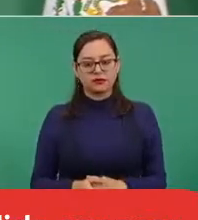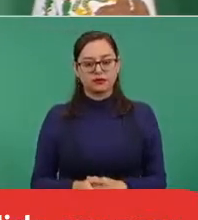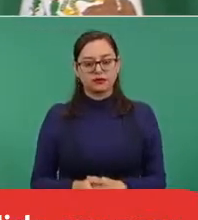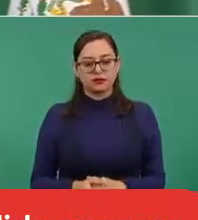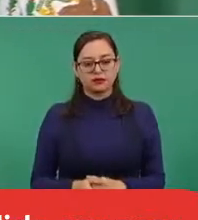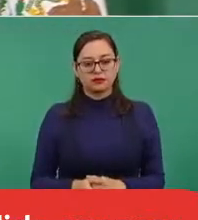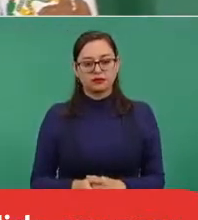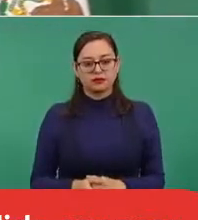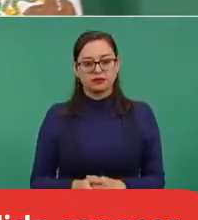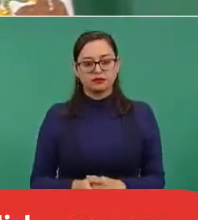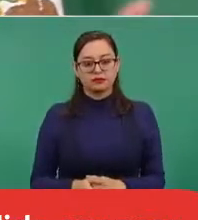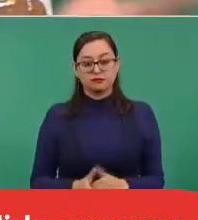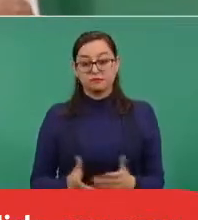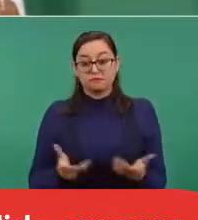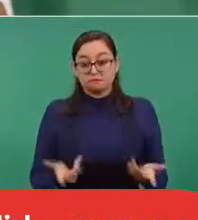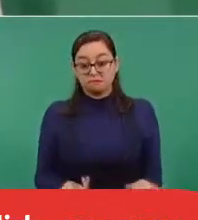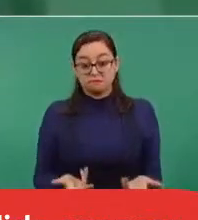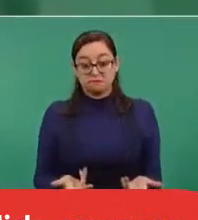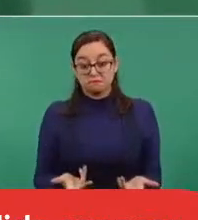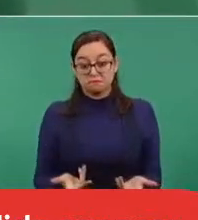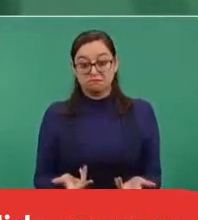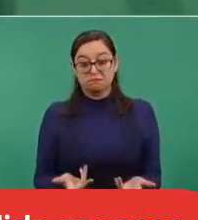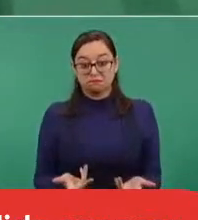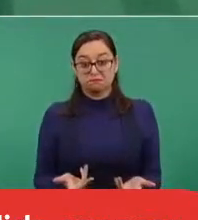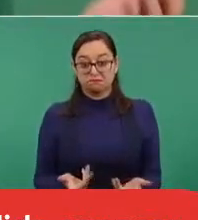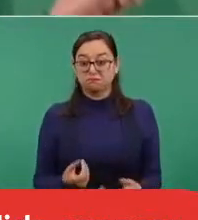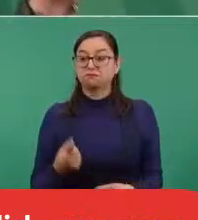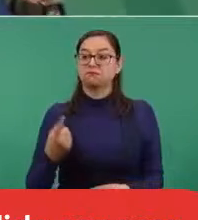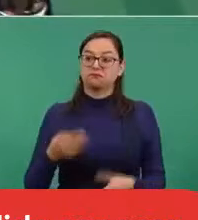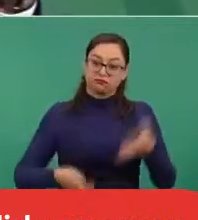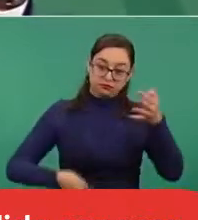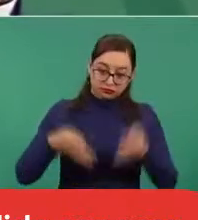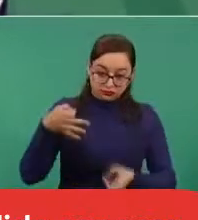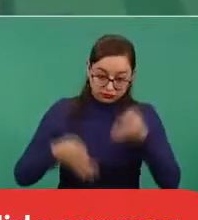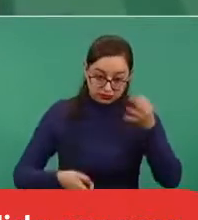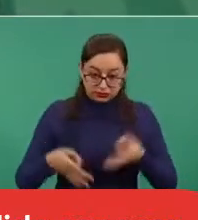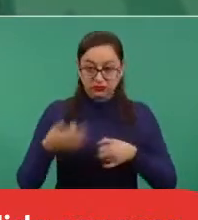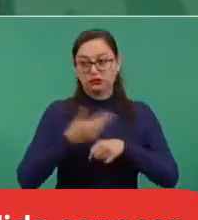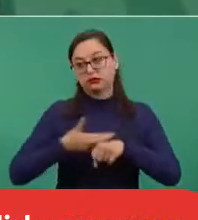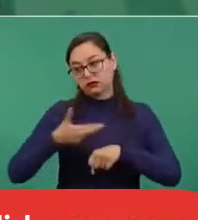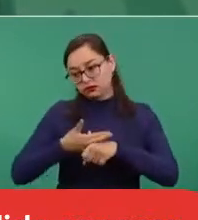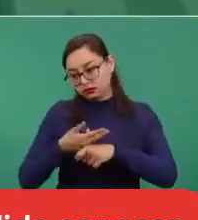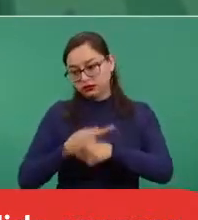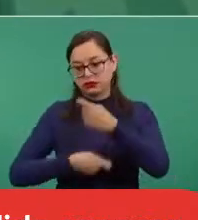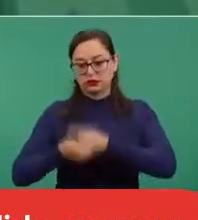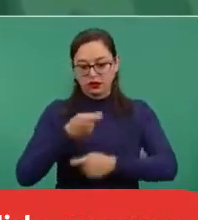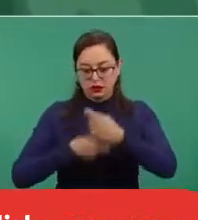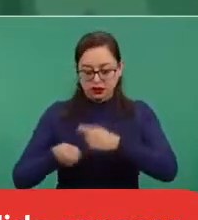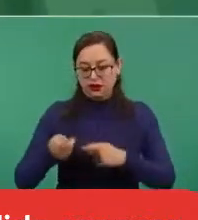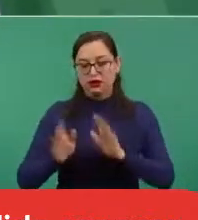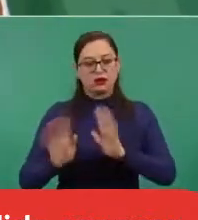Y en ese entonces ganamos el amparo y se